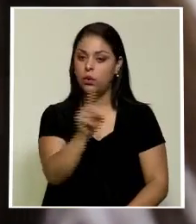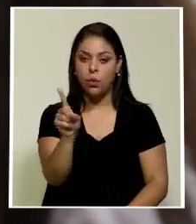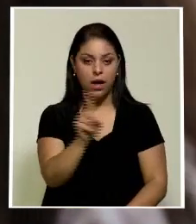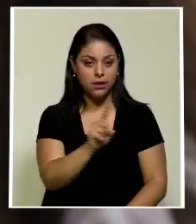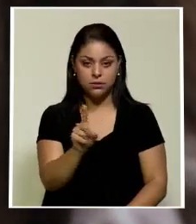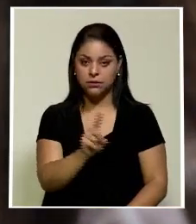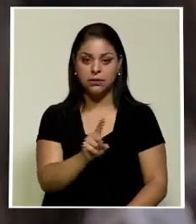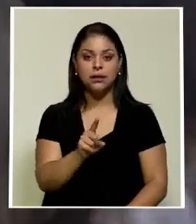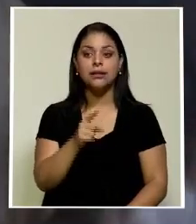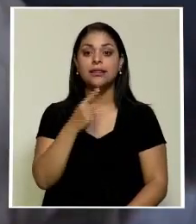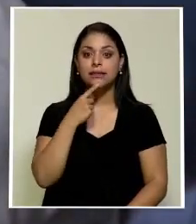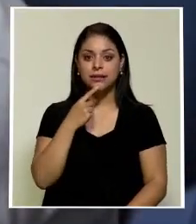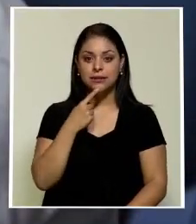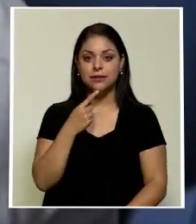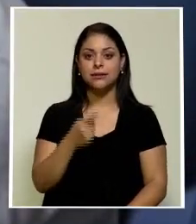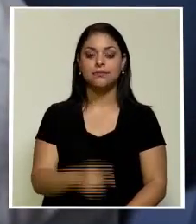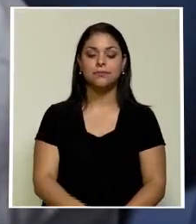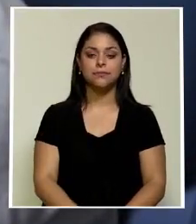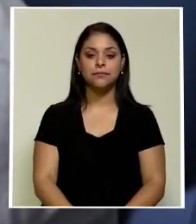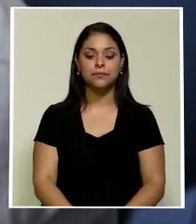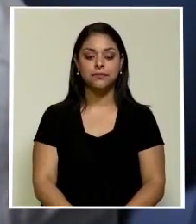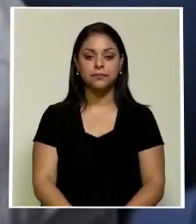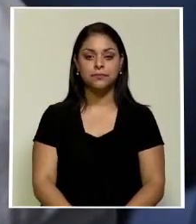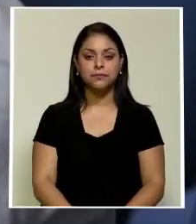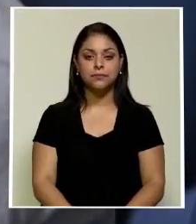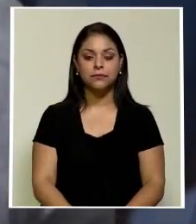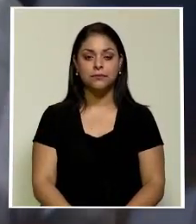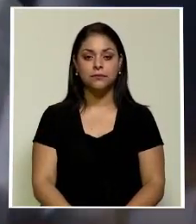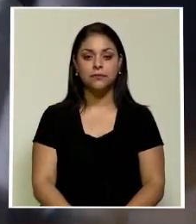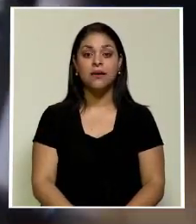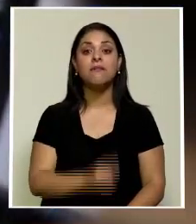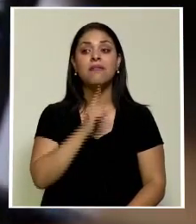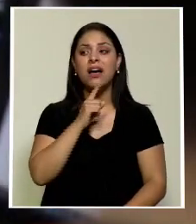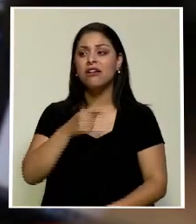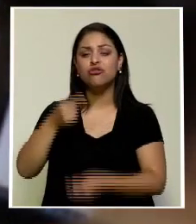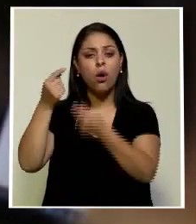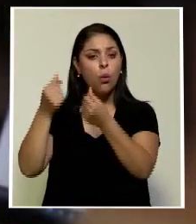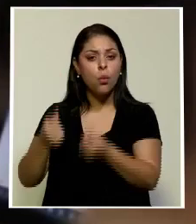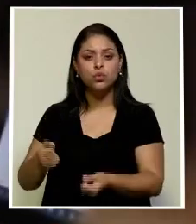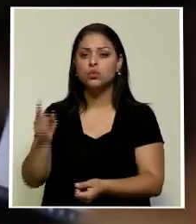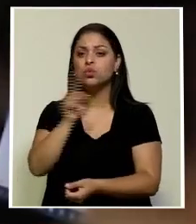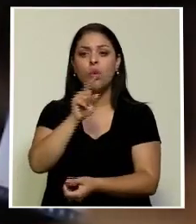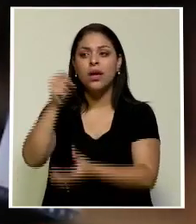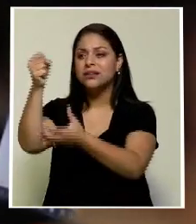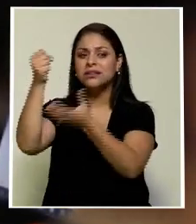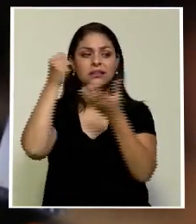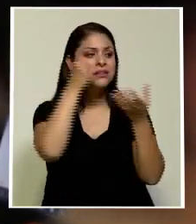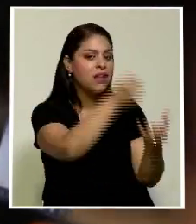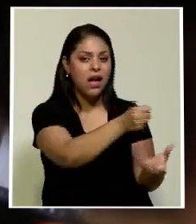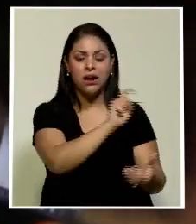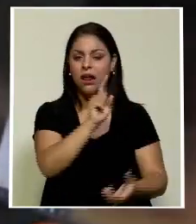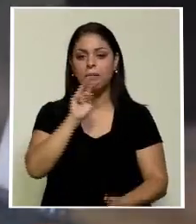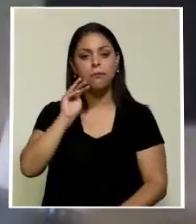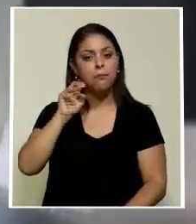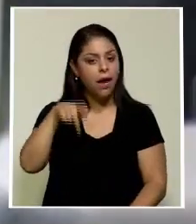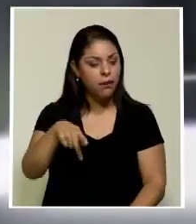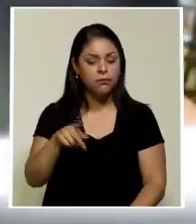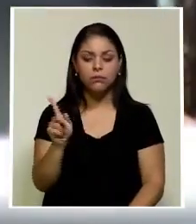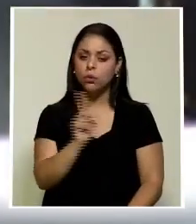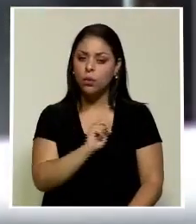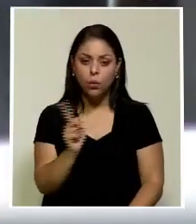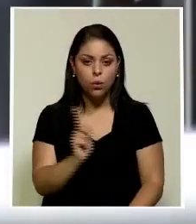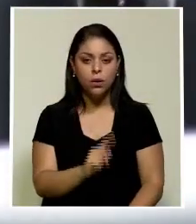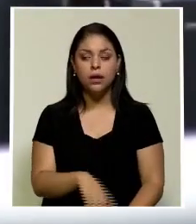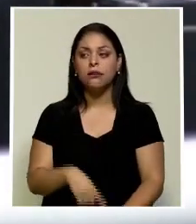actores que fueron consultados sobre el proyecto. Los recursos en ningún momento se trasladan al Ministerio de Educación Pública.